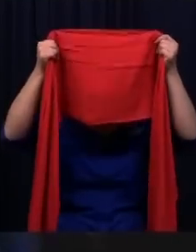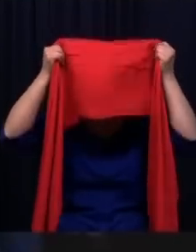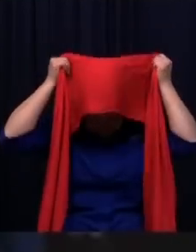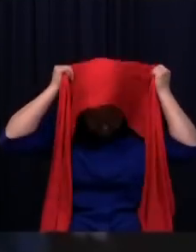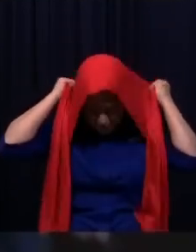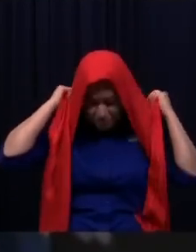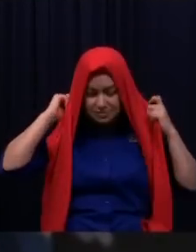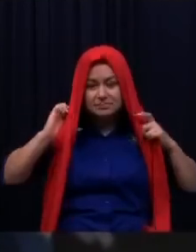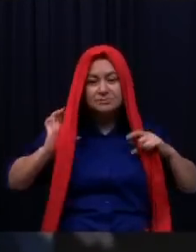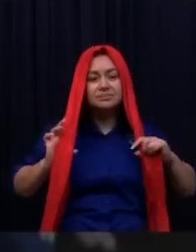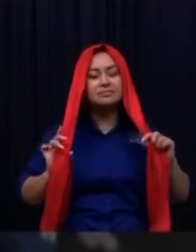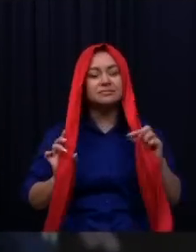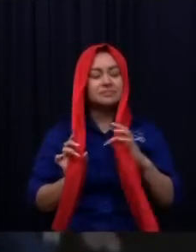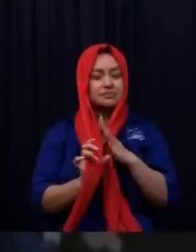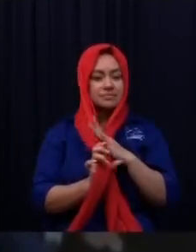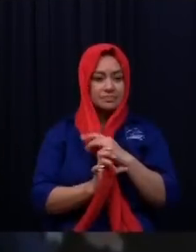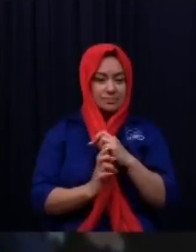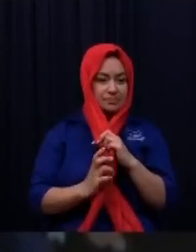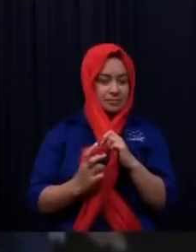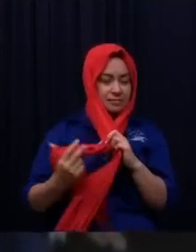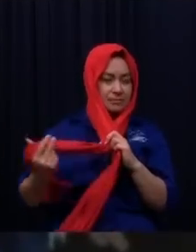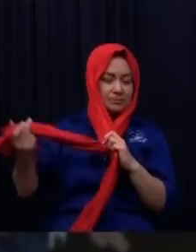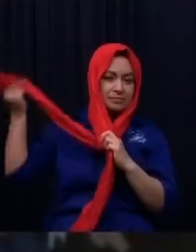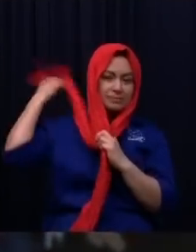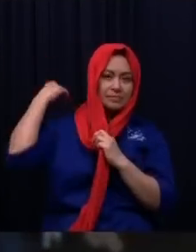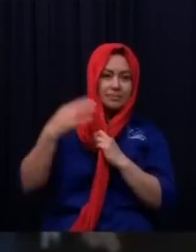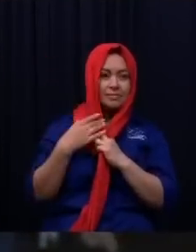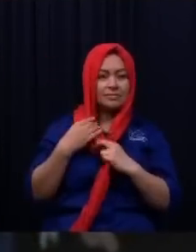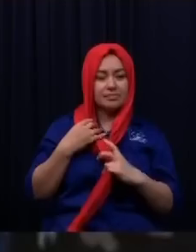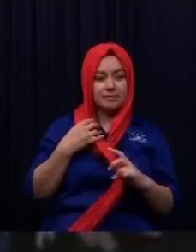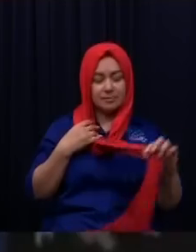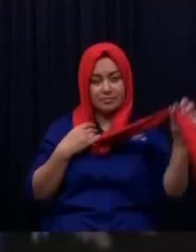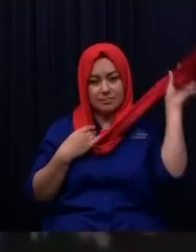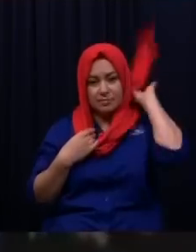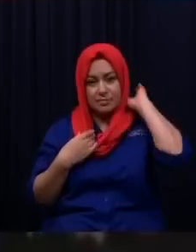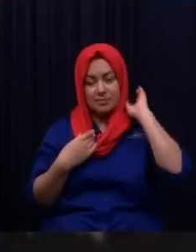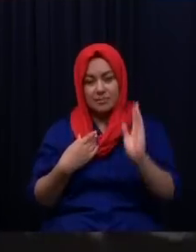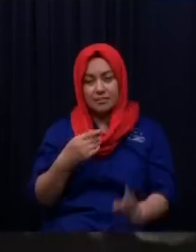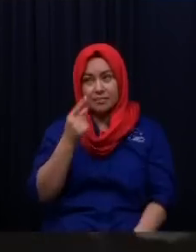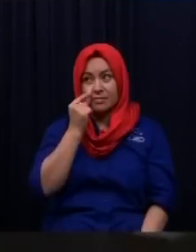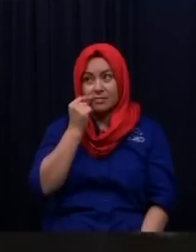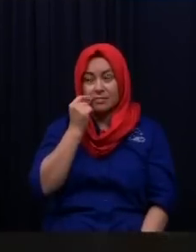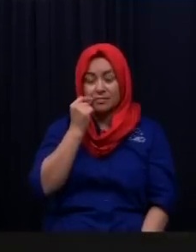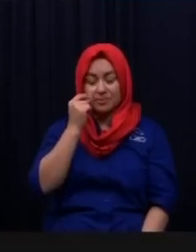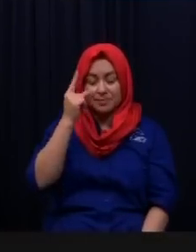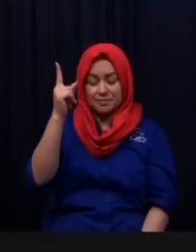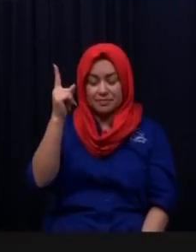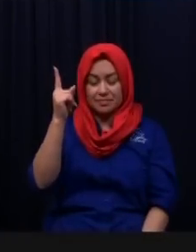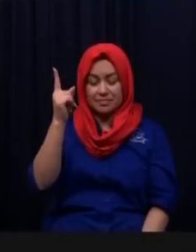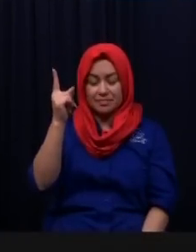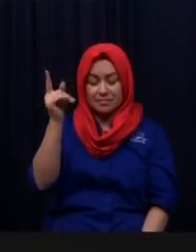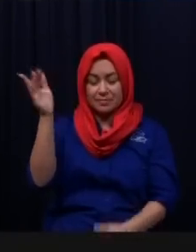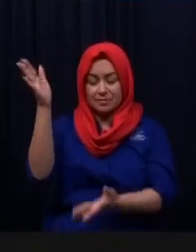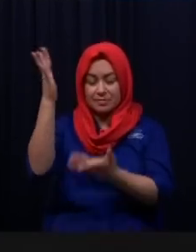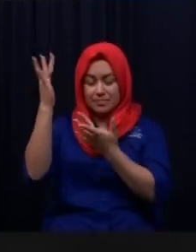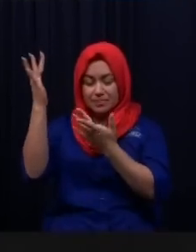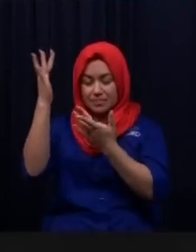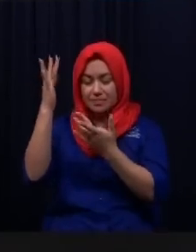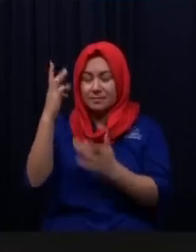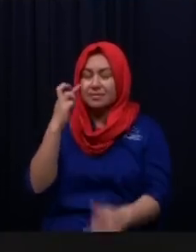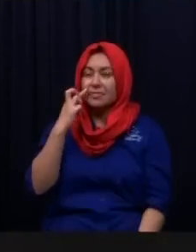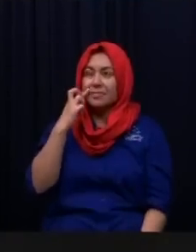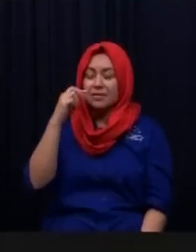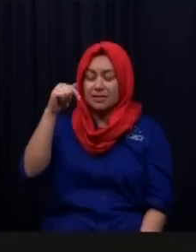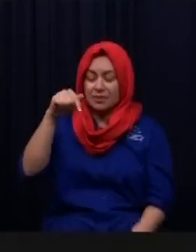Y que el Señor tenga misericordia de cada uno de nosotros, hermanos. Amén. Padre, hoy nos presentamos delante